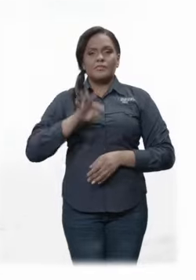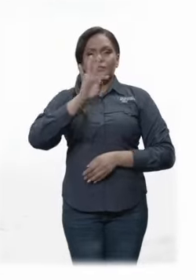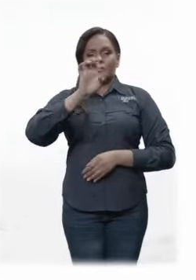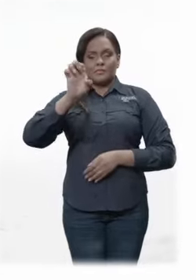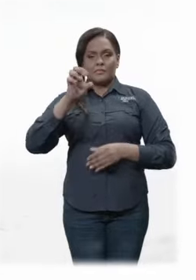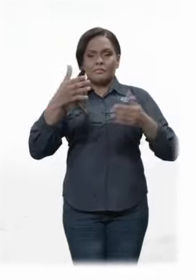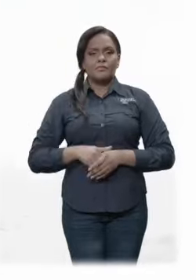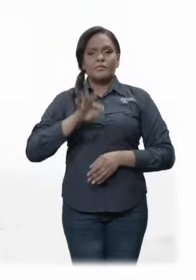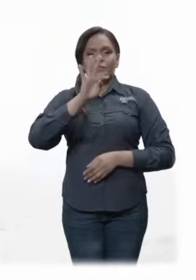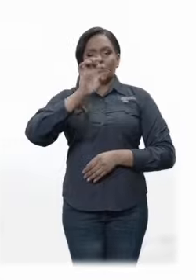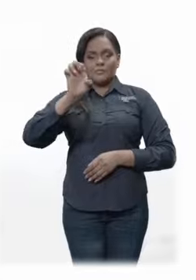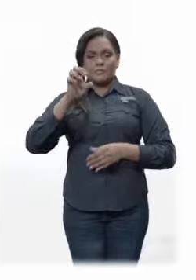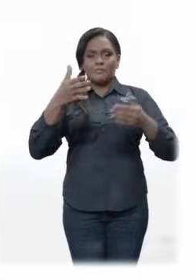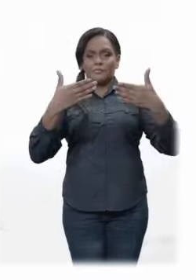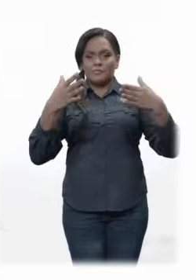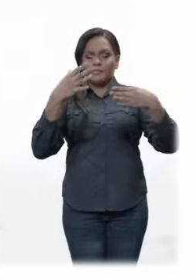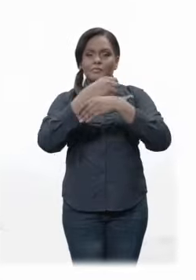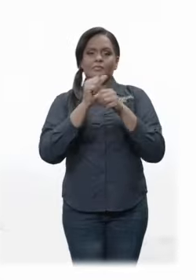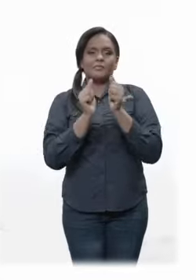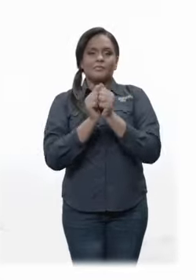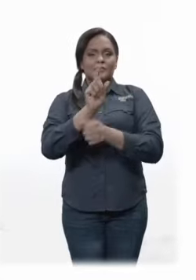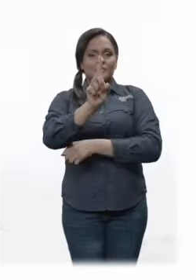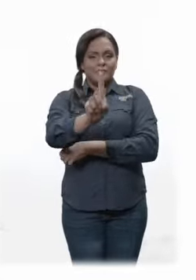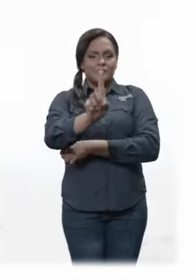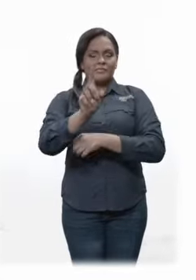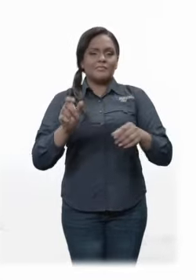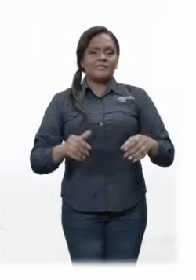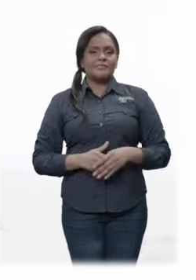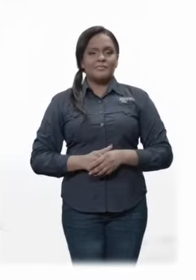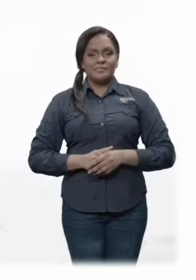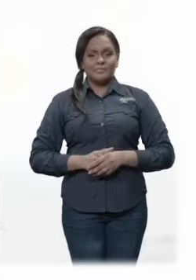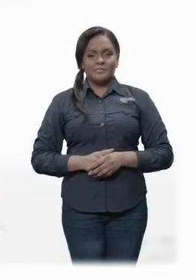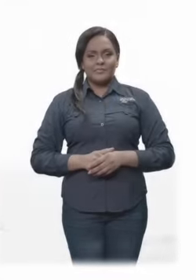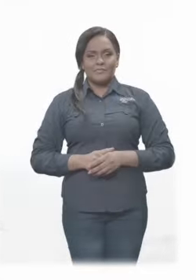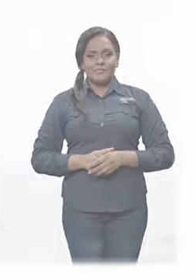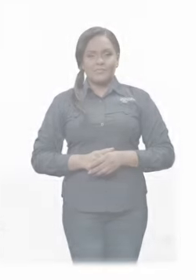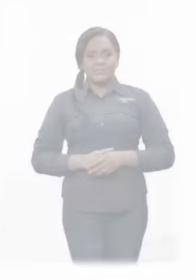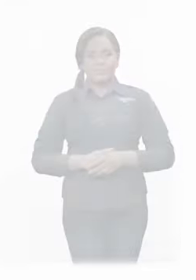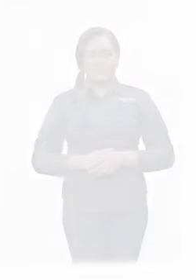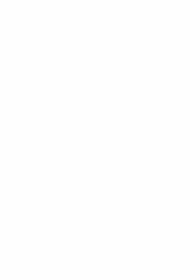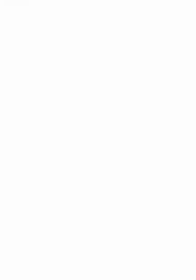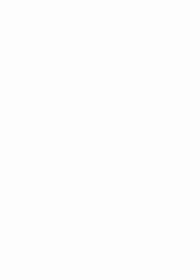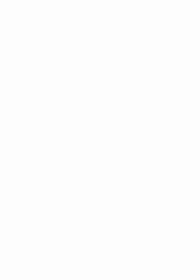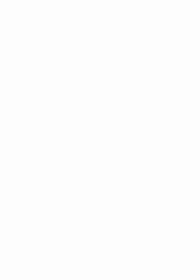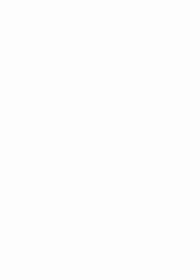Tribunal Electoral, la patria la hacemos contigo.